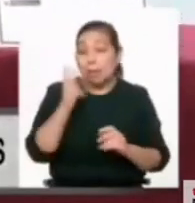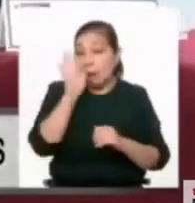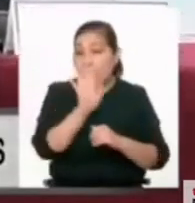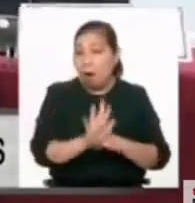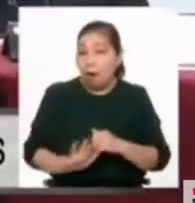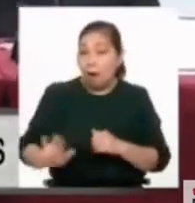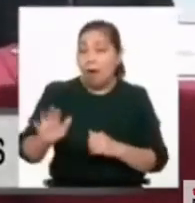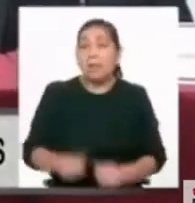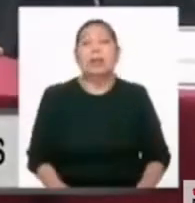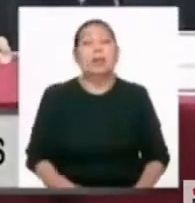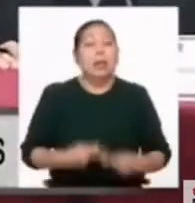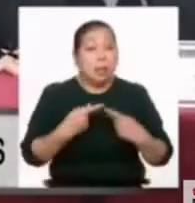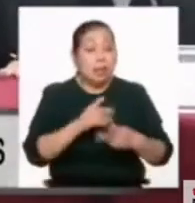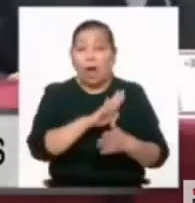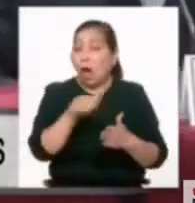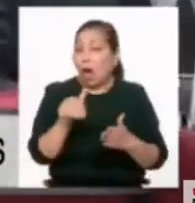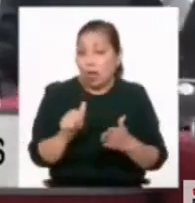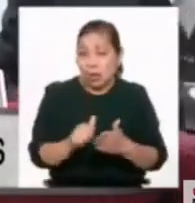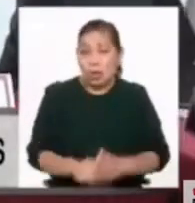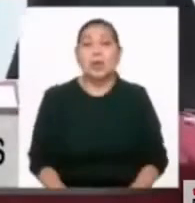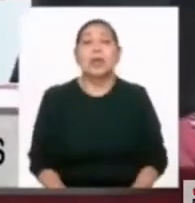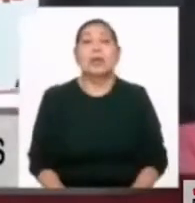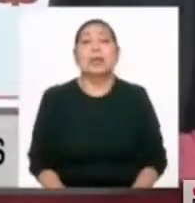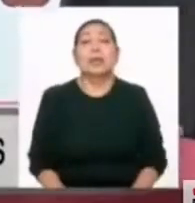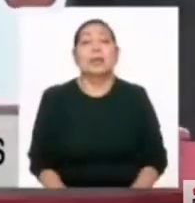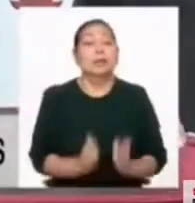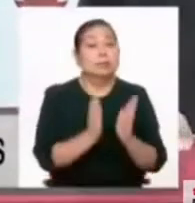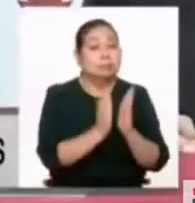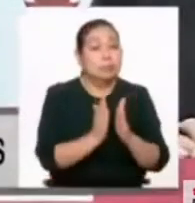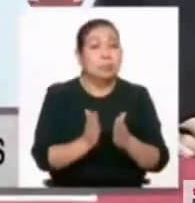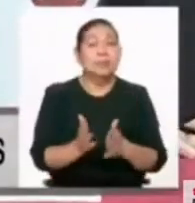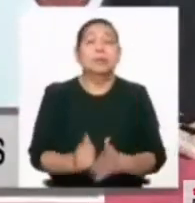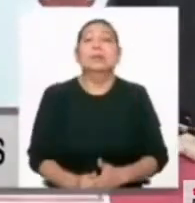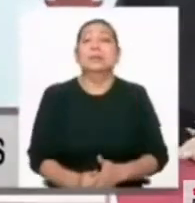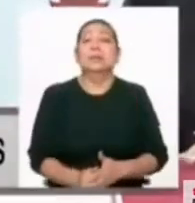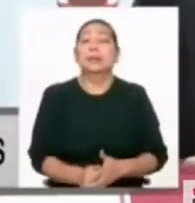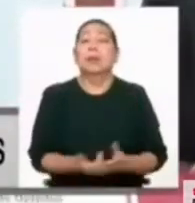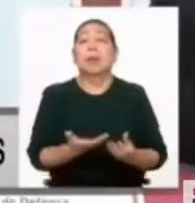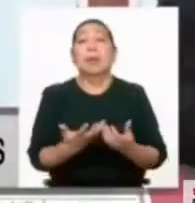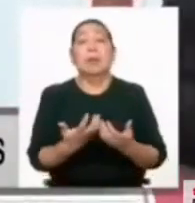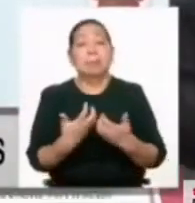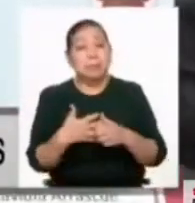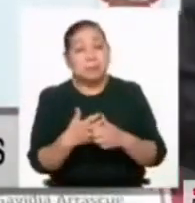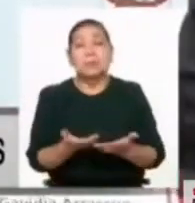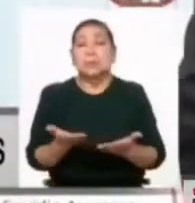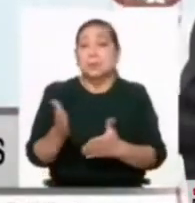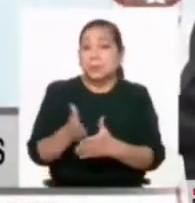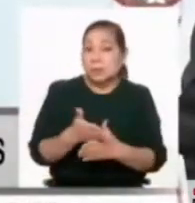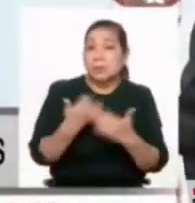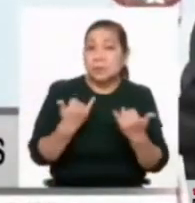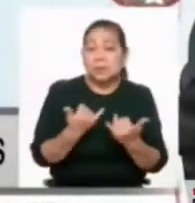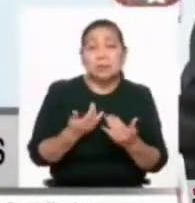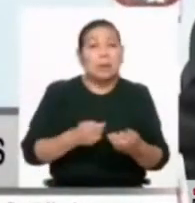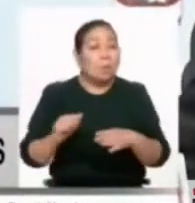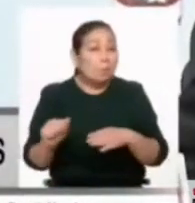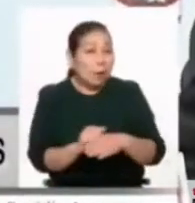nivel nacional. Exhortamos a todas las organizaciones, instituciones públicas y privadas a participar en